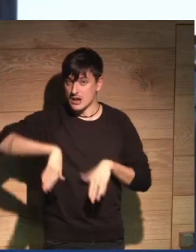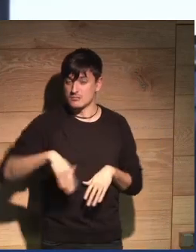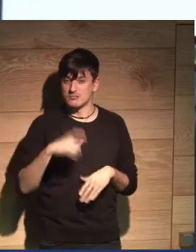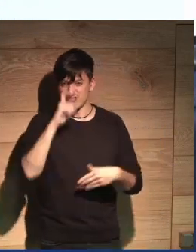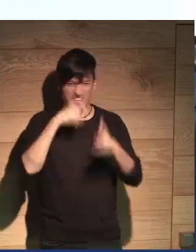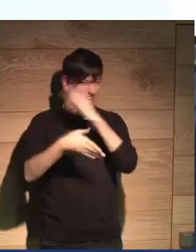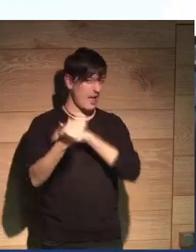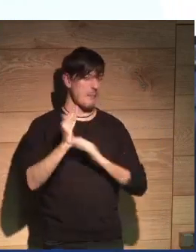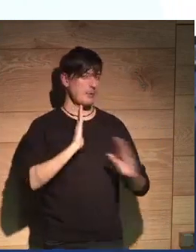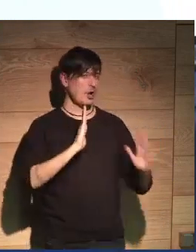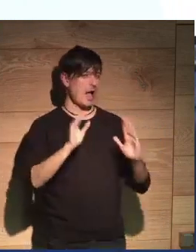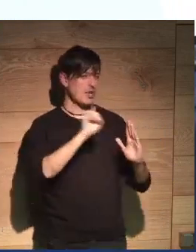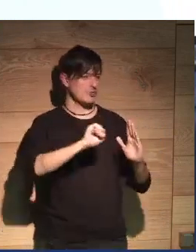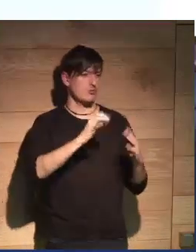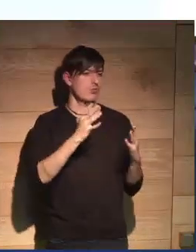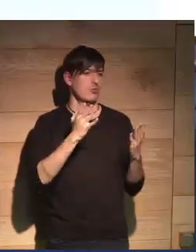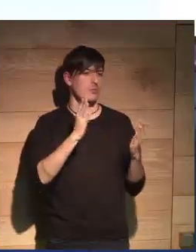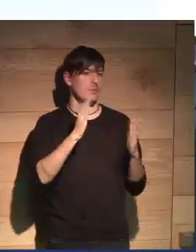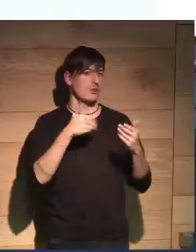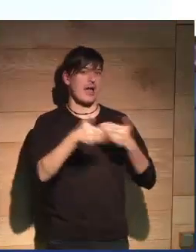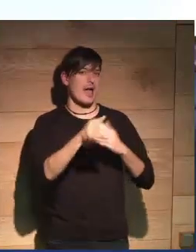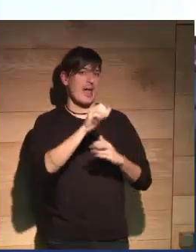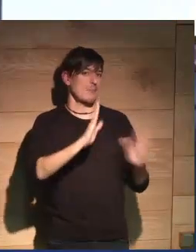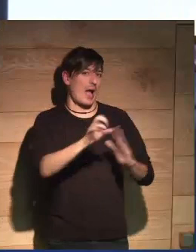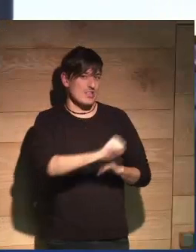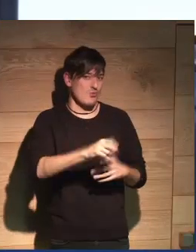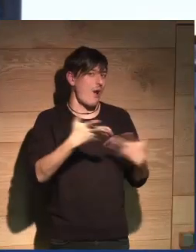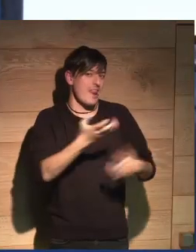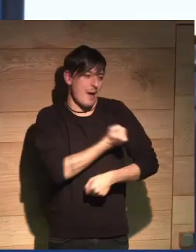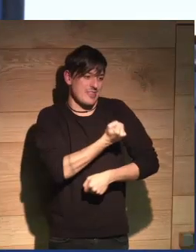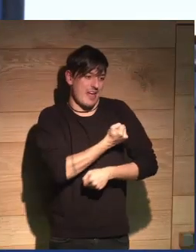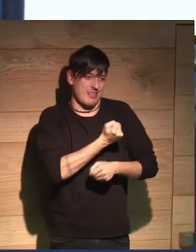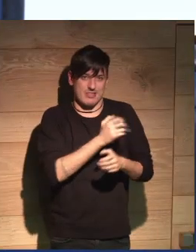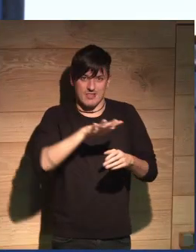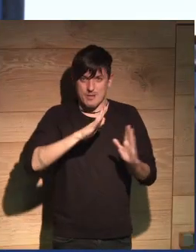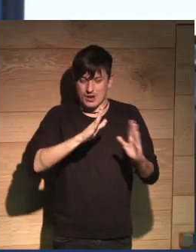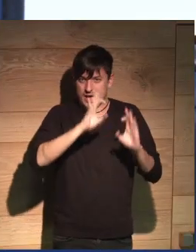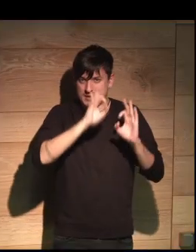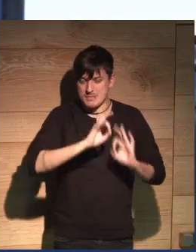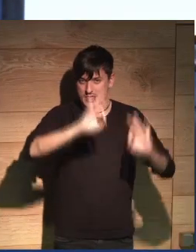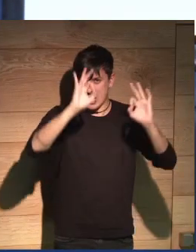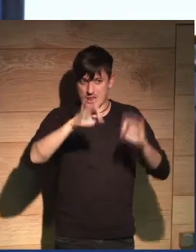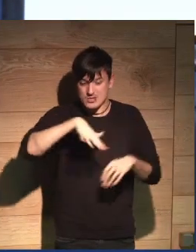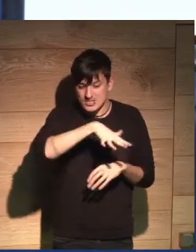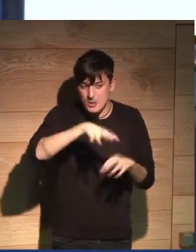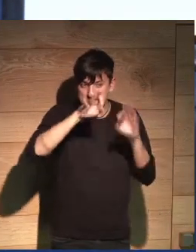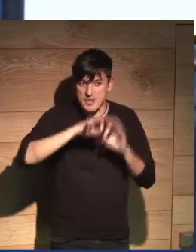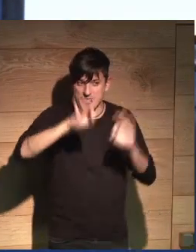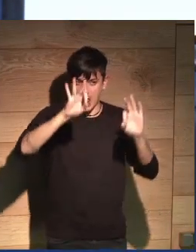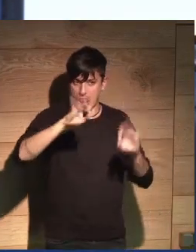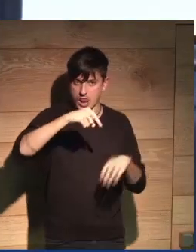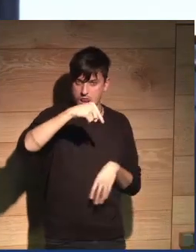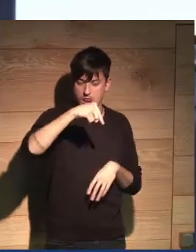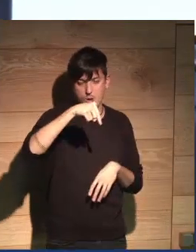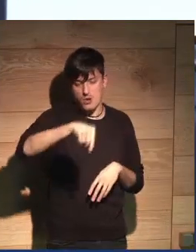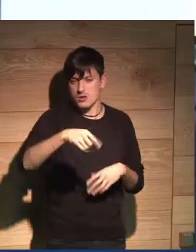año muy especial, que es la Navidad, y se desarrollan en un sitio muy especial, donde precisamente hoy se está